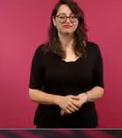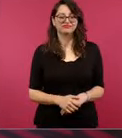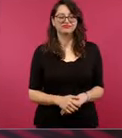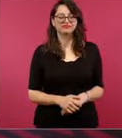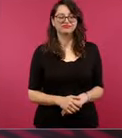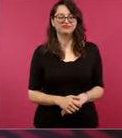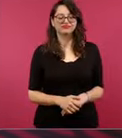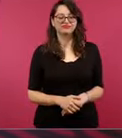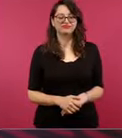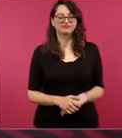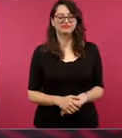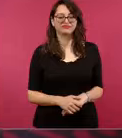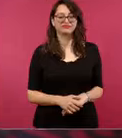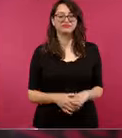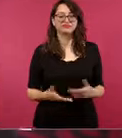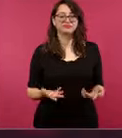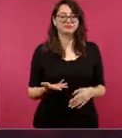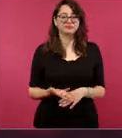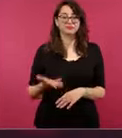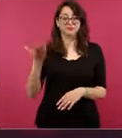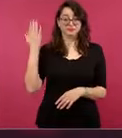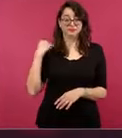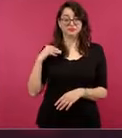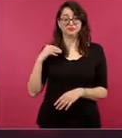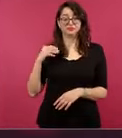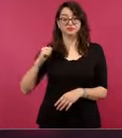Tenía razón Monsiváis,